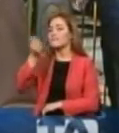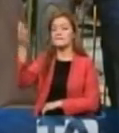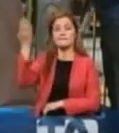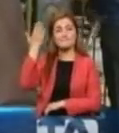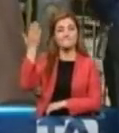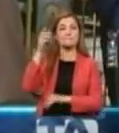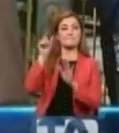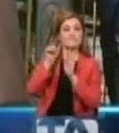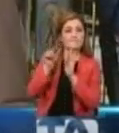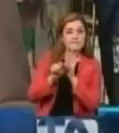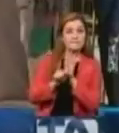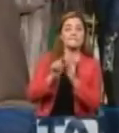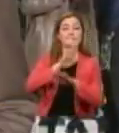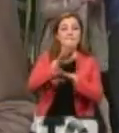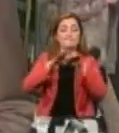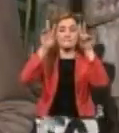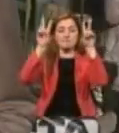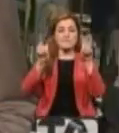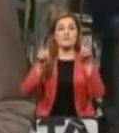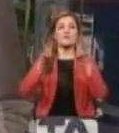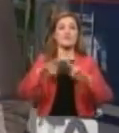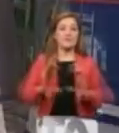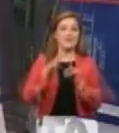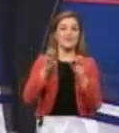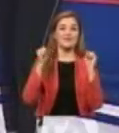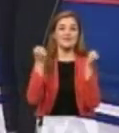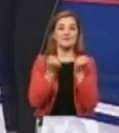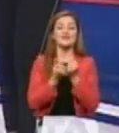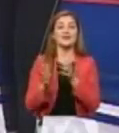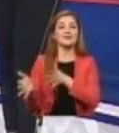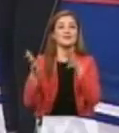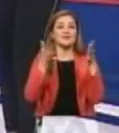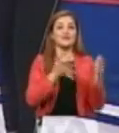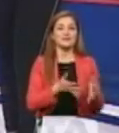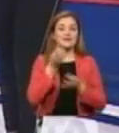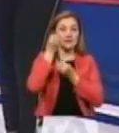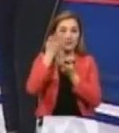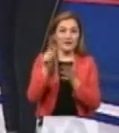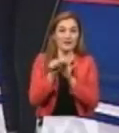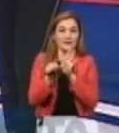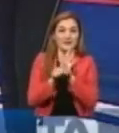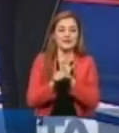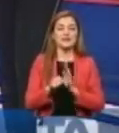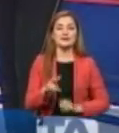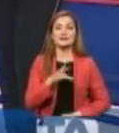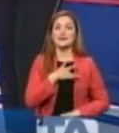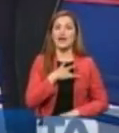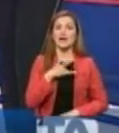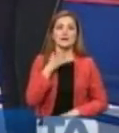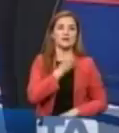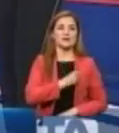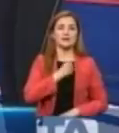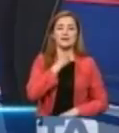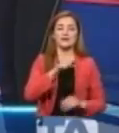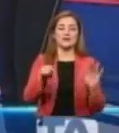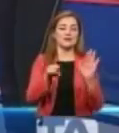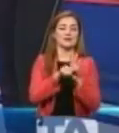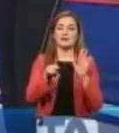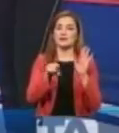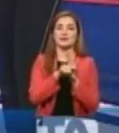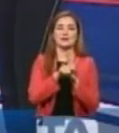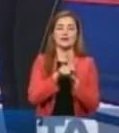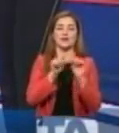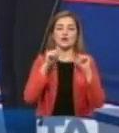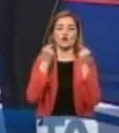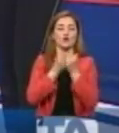conocer algunos detalles precisamente sobre las investigaciones. Vamos a empezar con el detalle de la información y lamentablemente es una mala noticia. Una